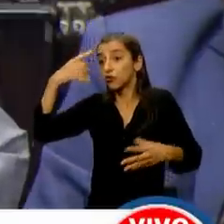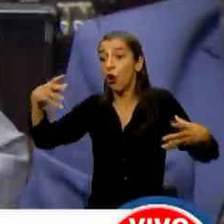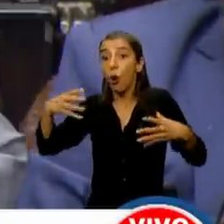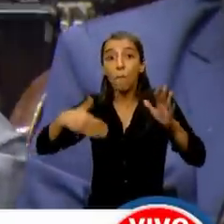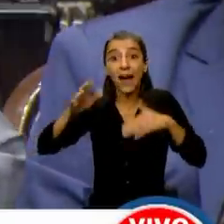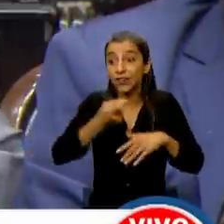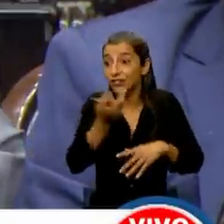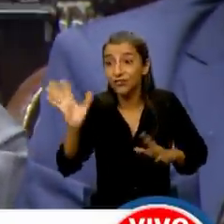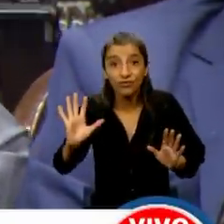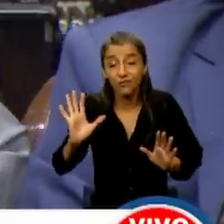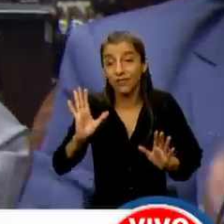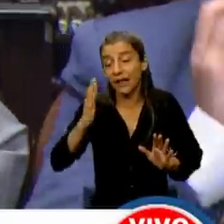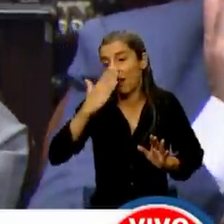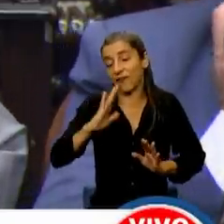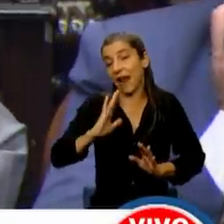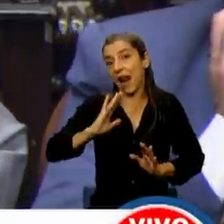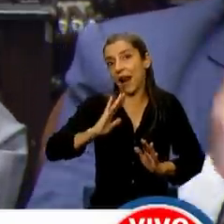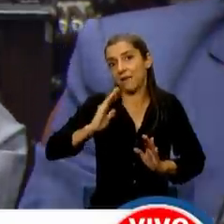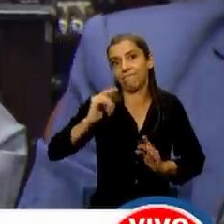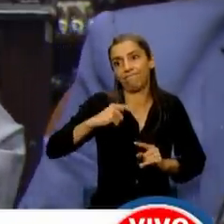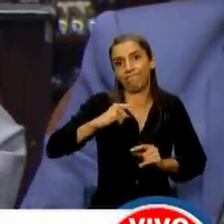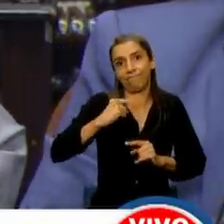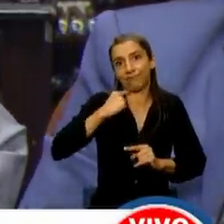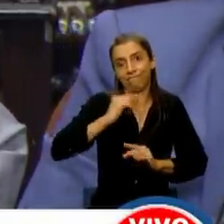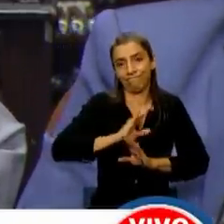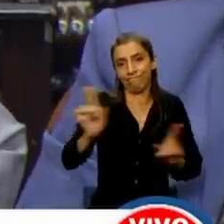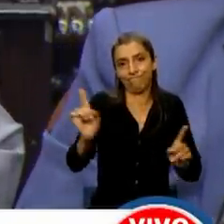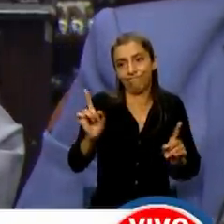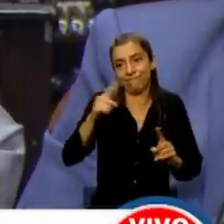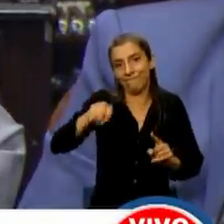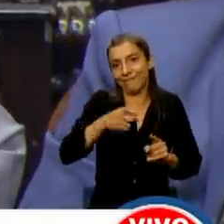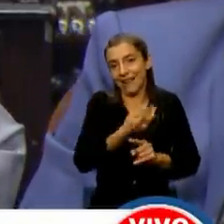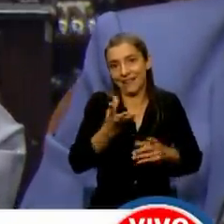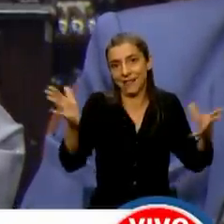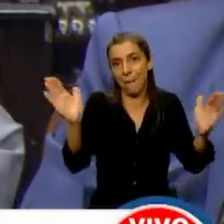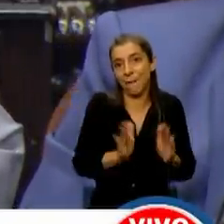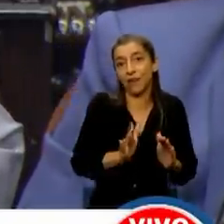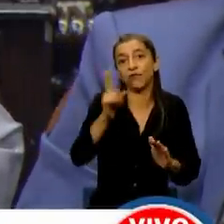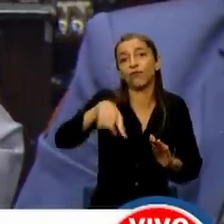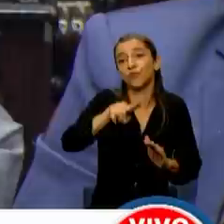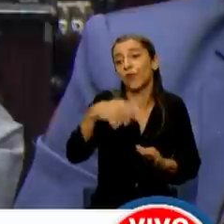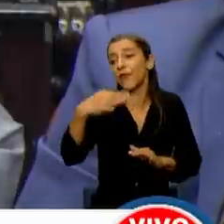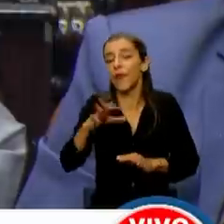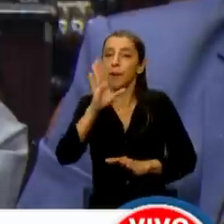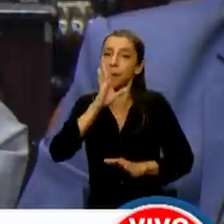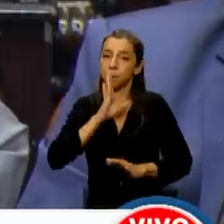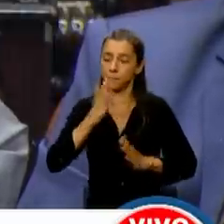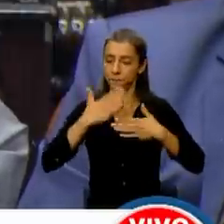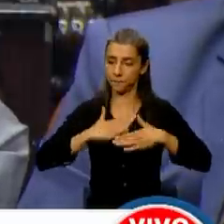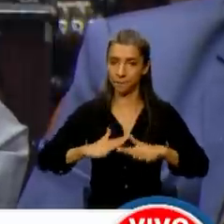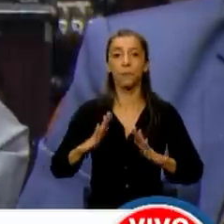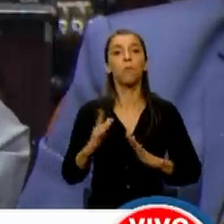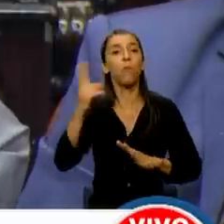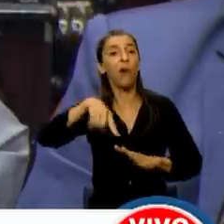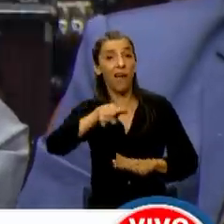minoría lo que tiene que tener es templanza no calentura y agraviar porque predispone de la manera que se ha